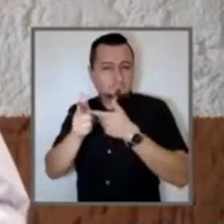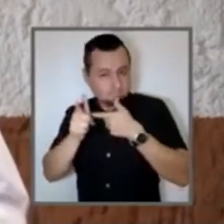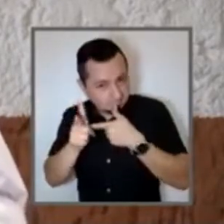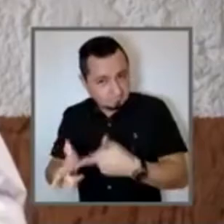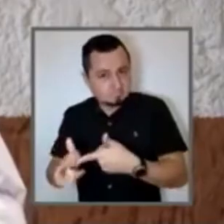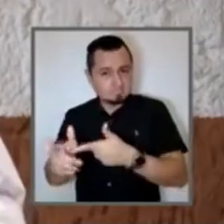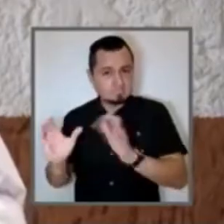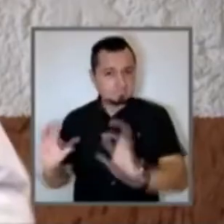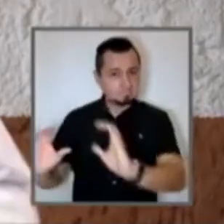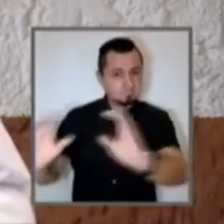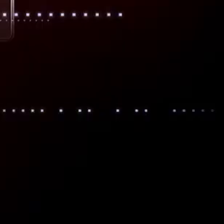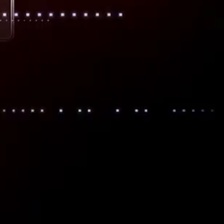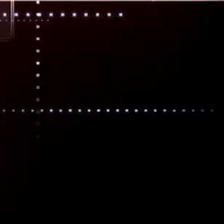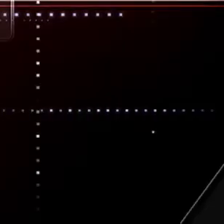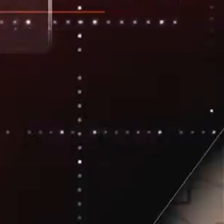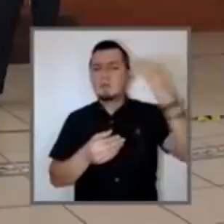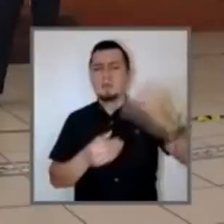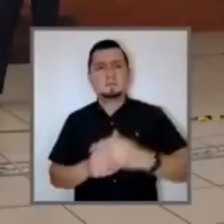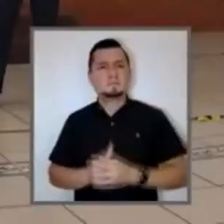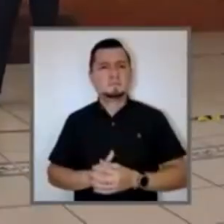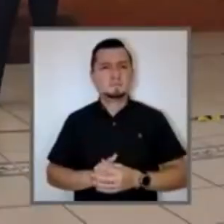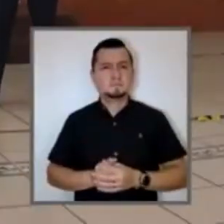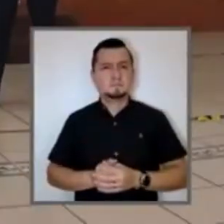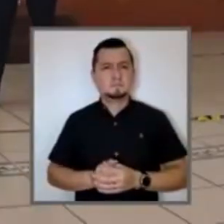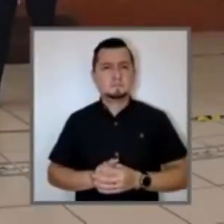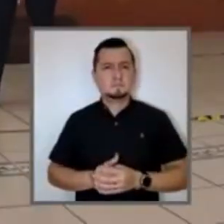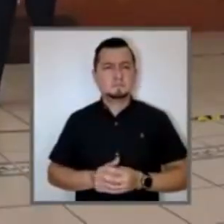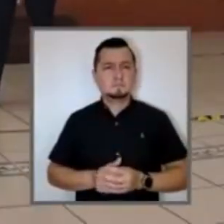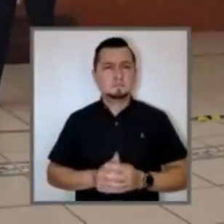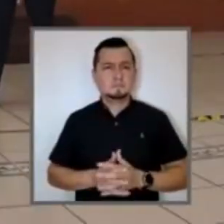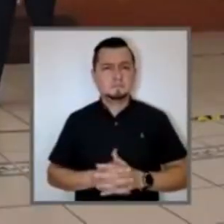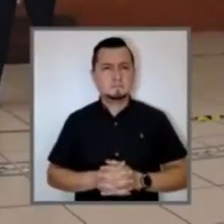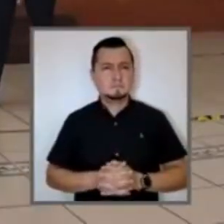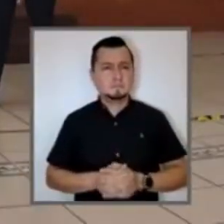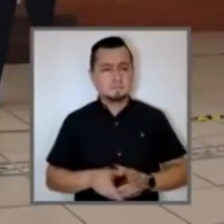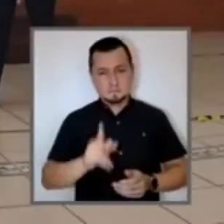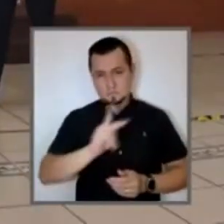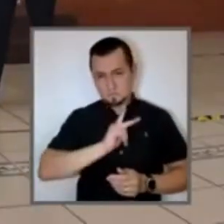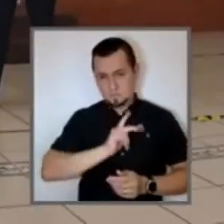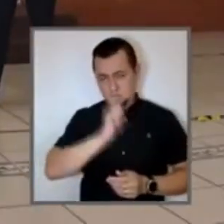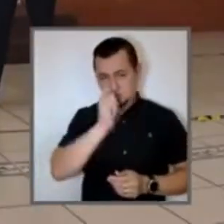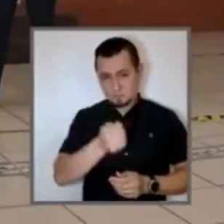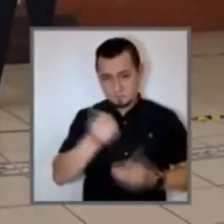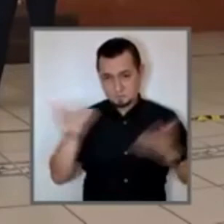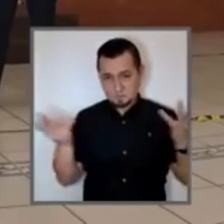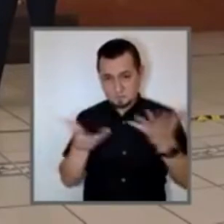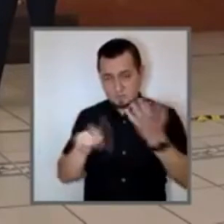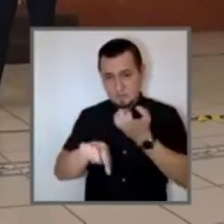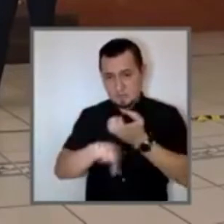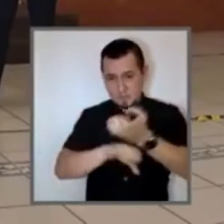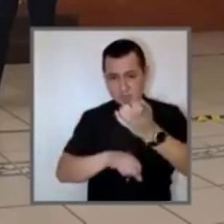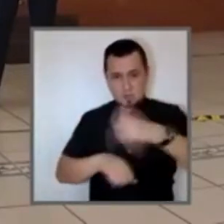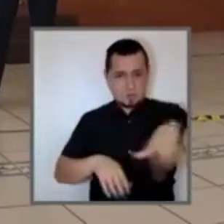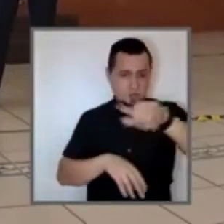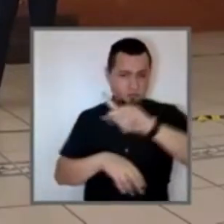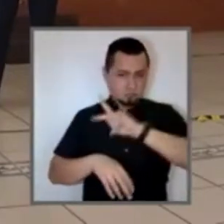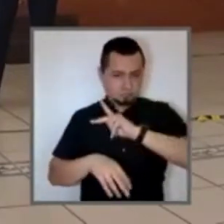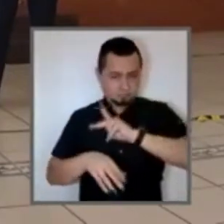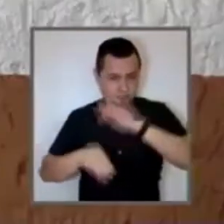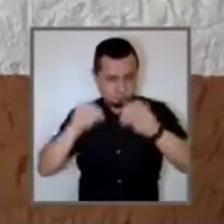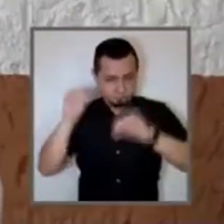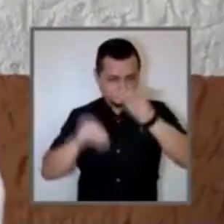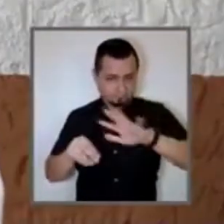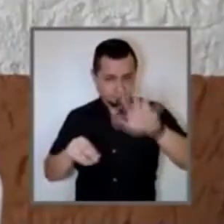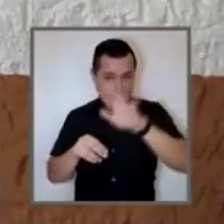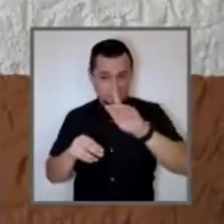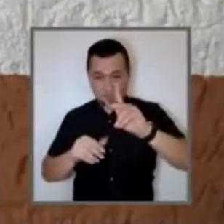para el área metropolitana de Guadalajara. Alfaro Ramírez comparó a Jalisco con la Ciudad de México que tiene 11 veces más muertes para